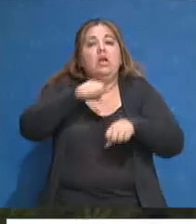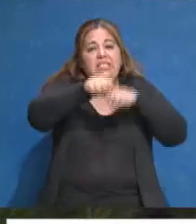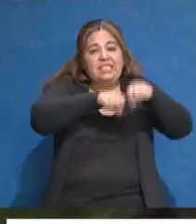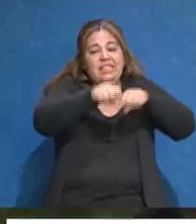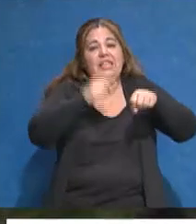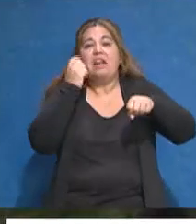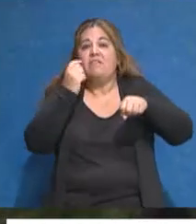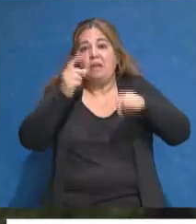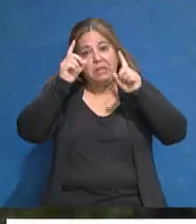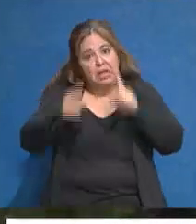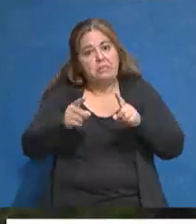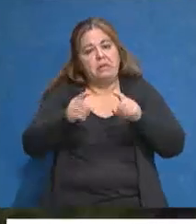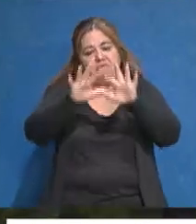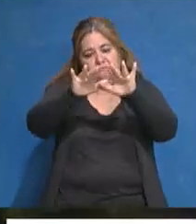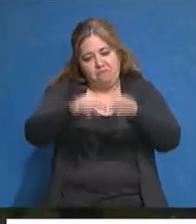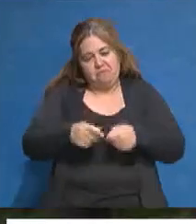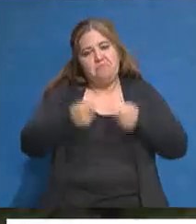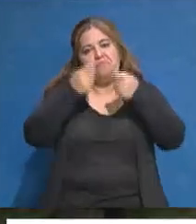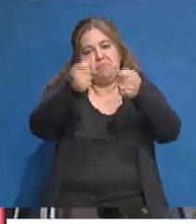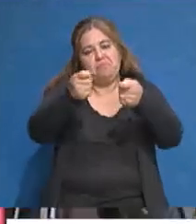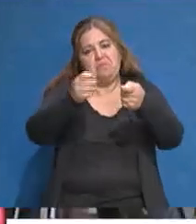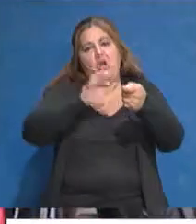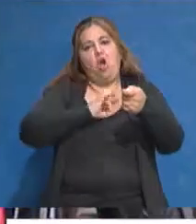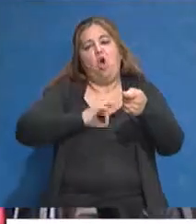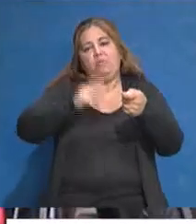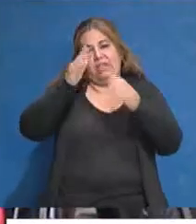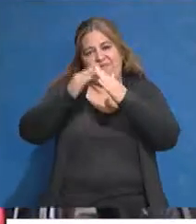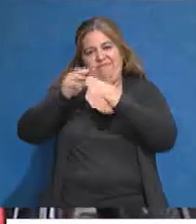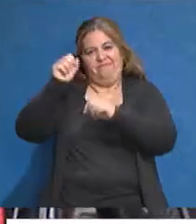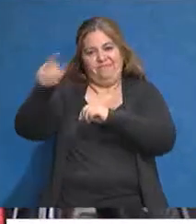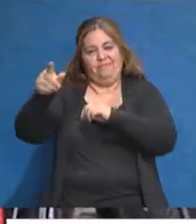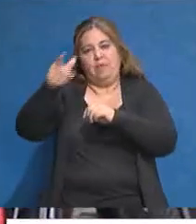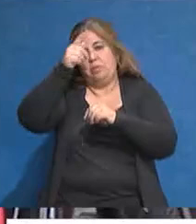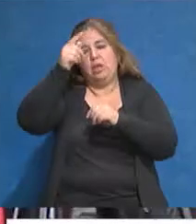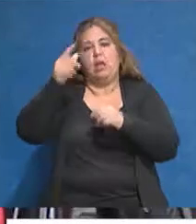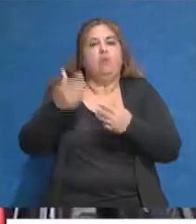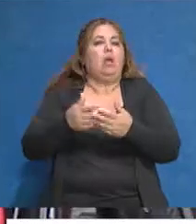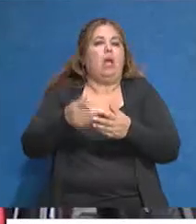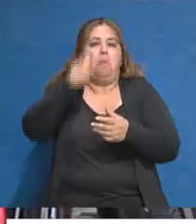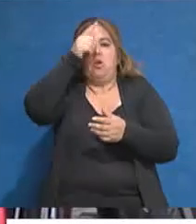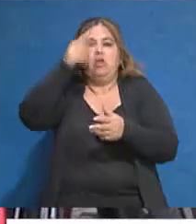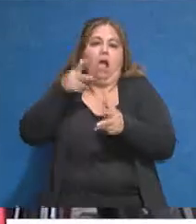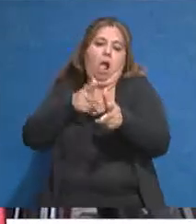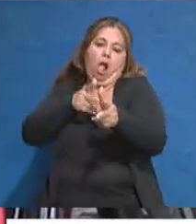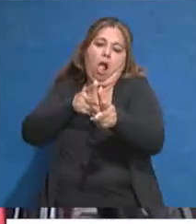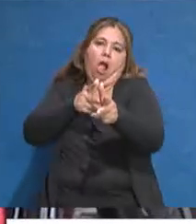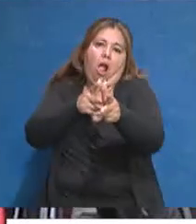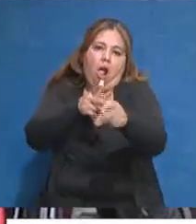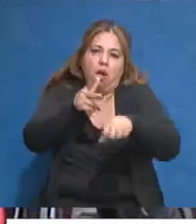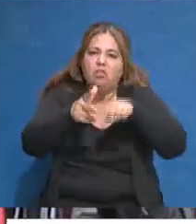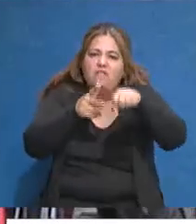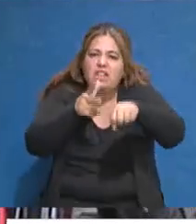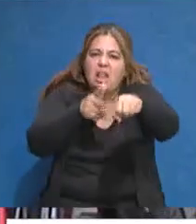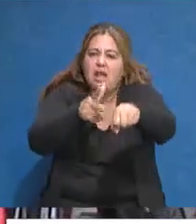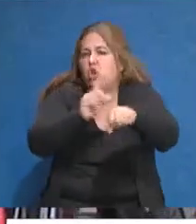mismo, presentando el mismo petitorio en la comisaría de Rivadavia. Rondas, no pedimos que anden atrás de nosotros, pero por lo menos ciertos rondines que